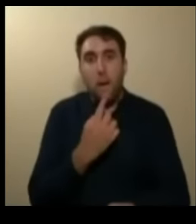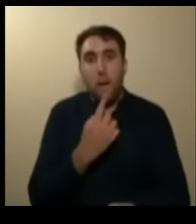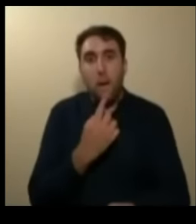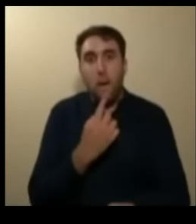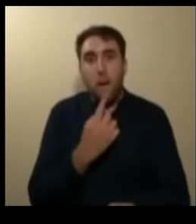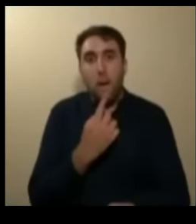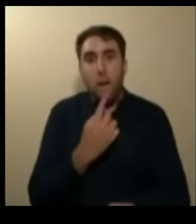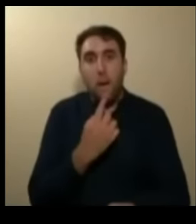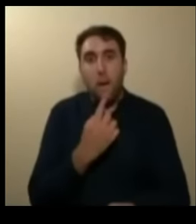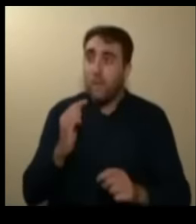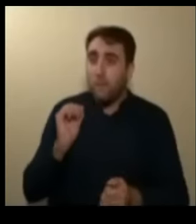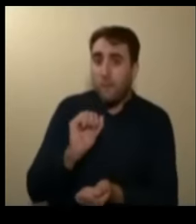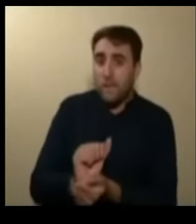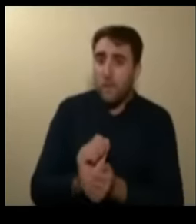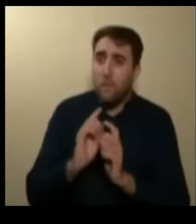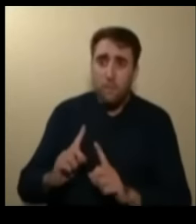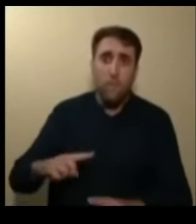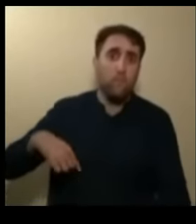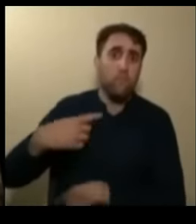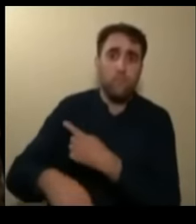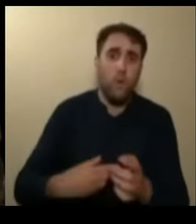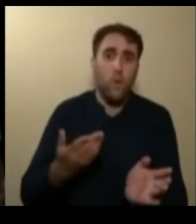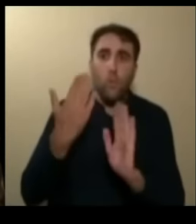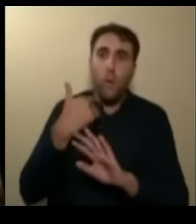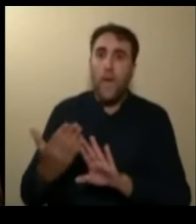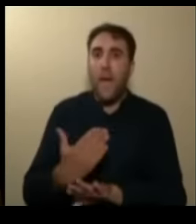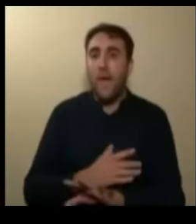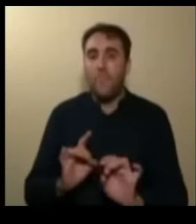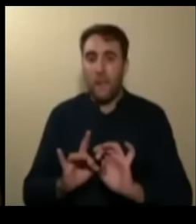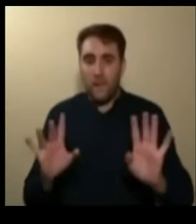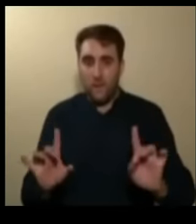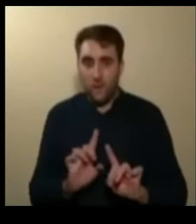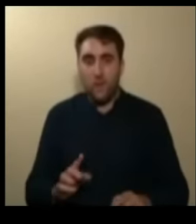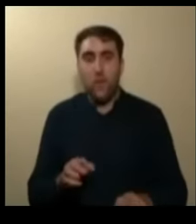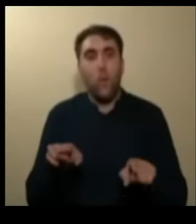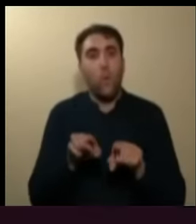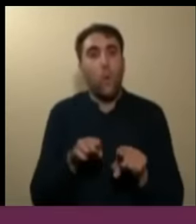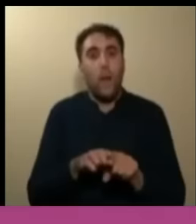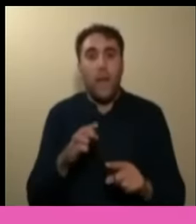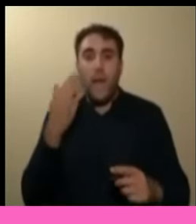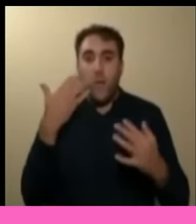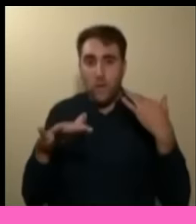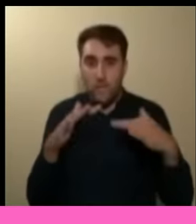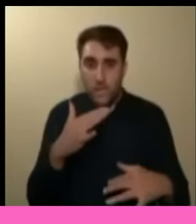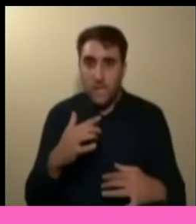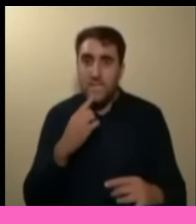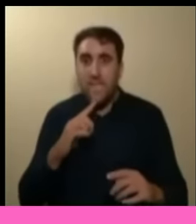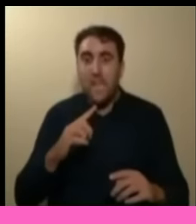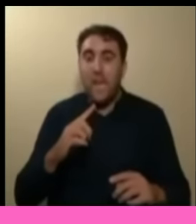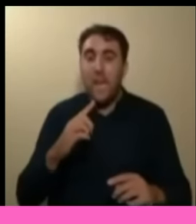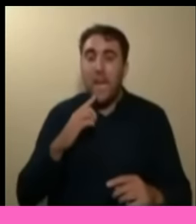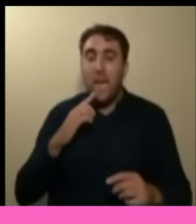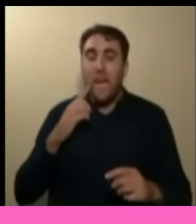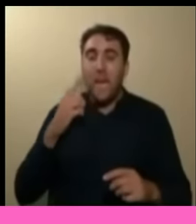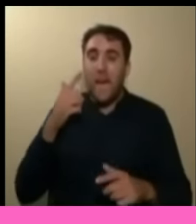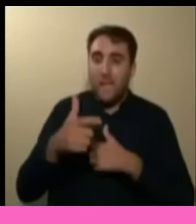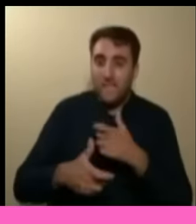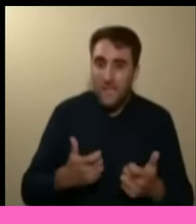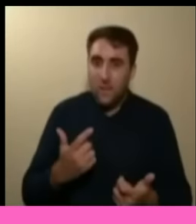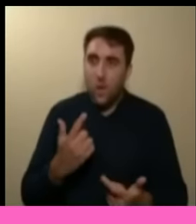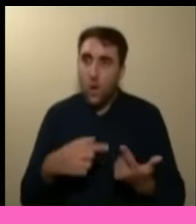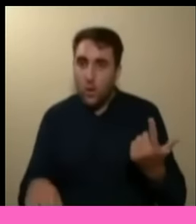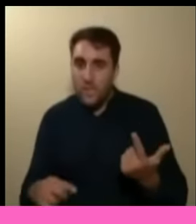prisión. En el tema menores infractores, lo mismo. La creación de los delitos gravísimos que permiten extender